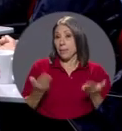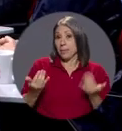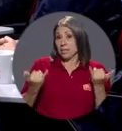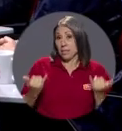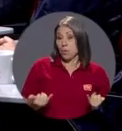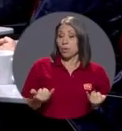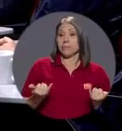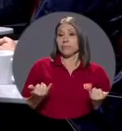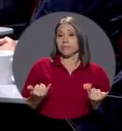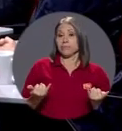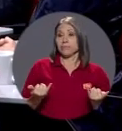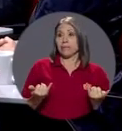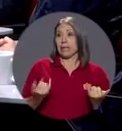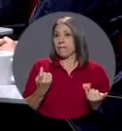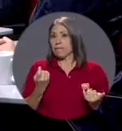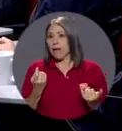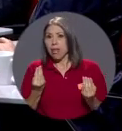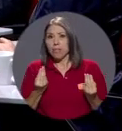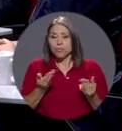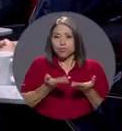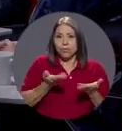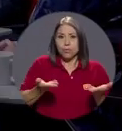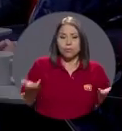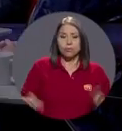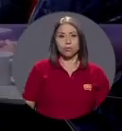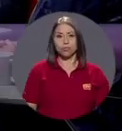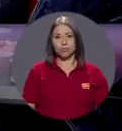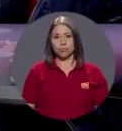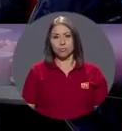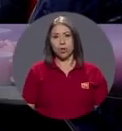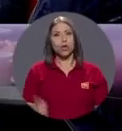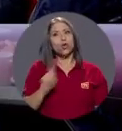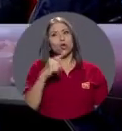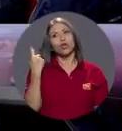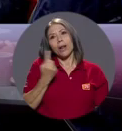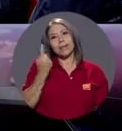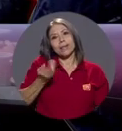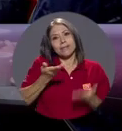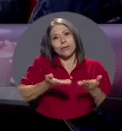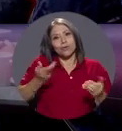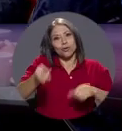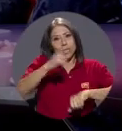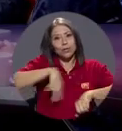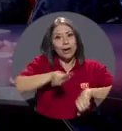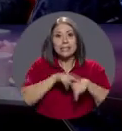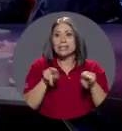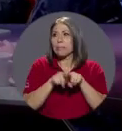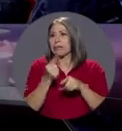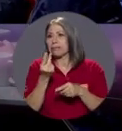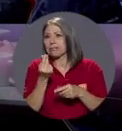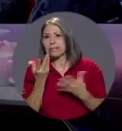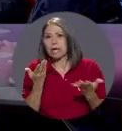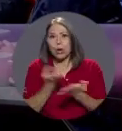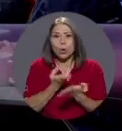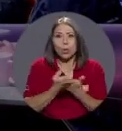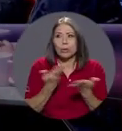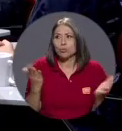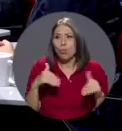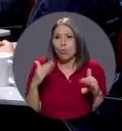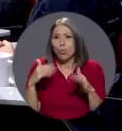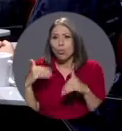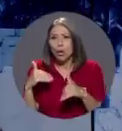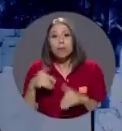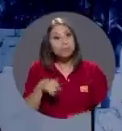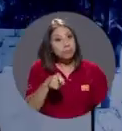en el concepto ahora que tenemos de escasez de recursos, no solo naturales, sino también de recursos económicos, es hasta